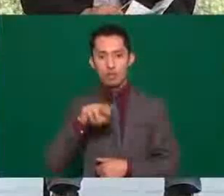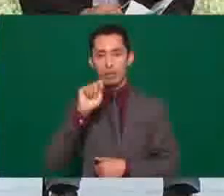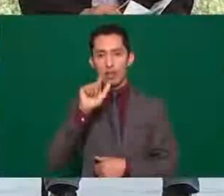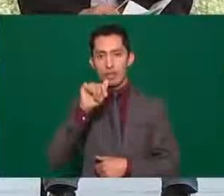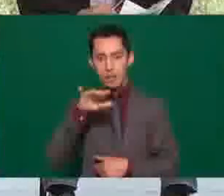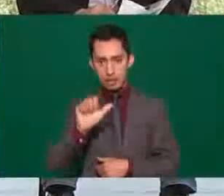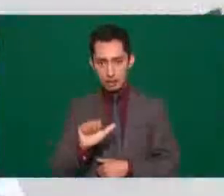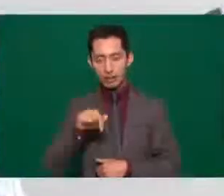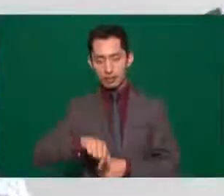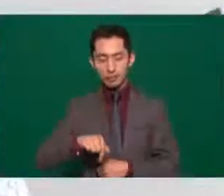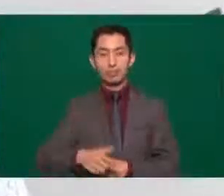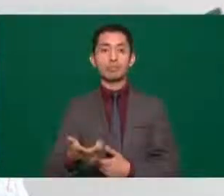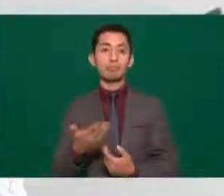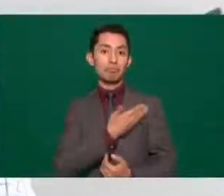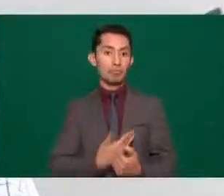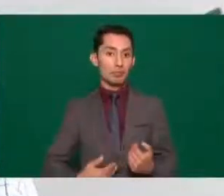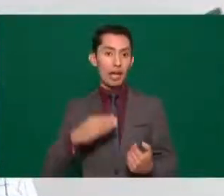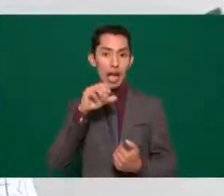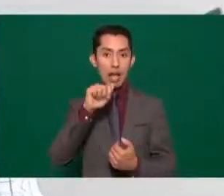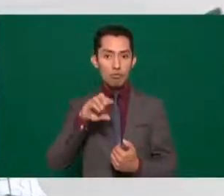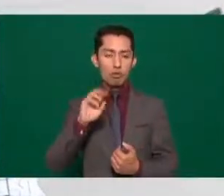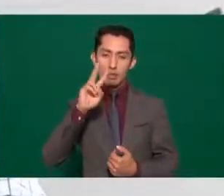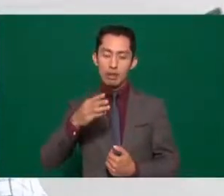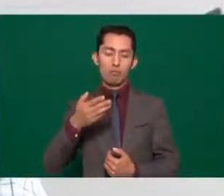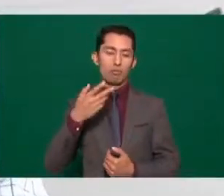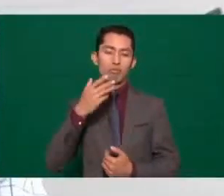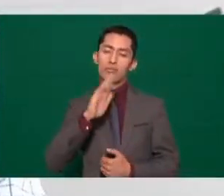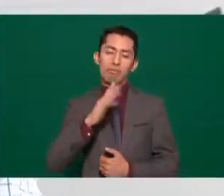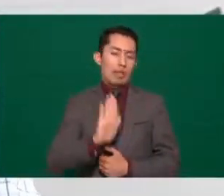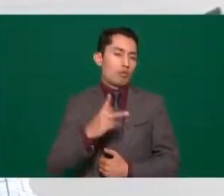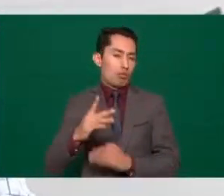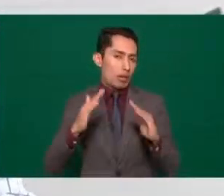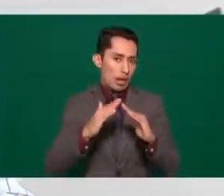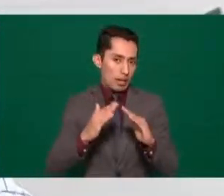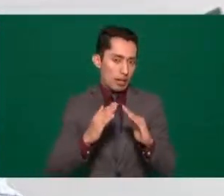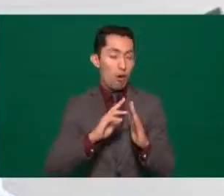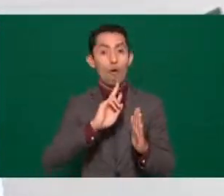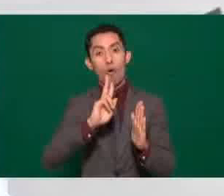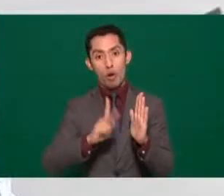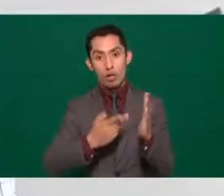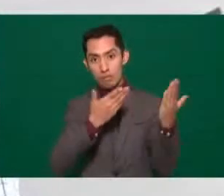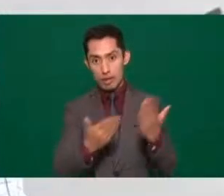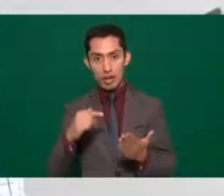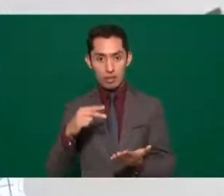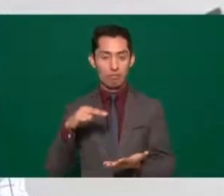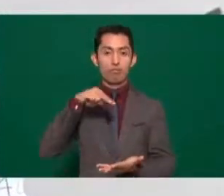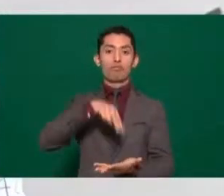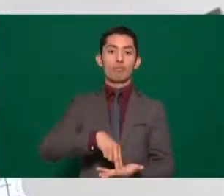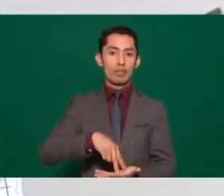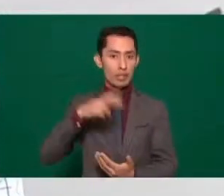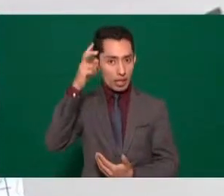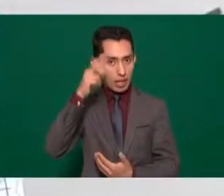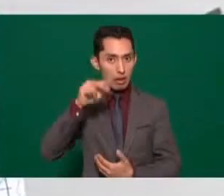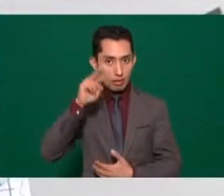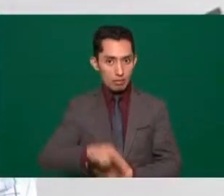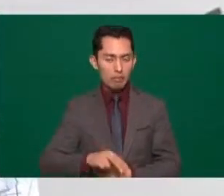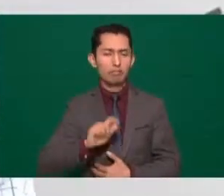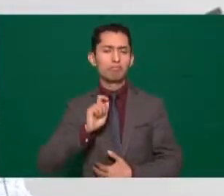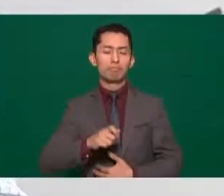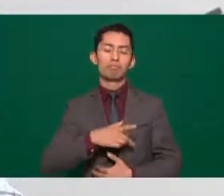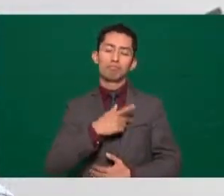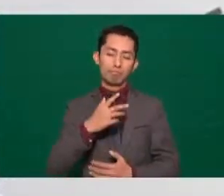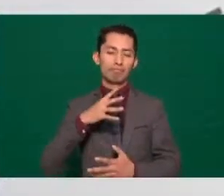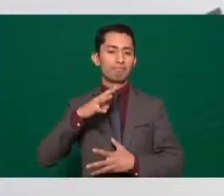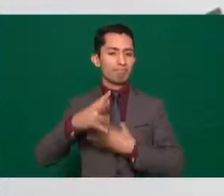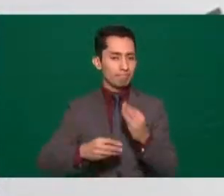presidente, bienvenido a su casa, que es Hidalgo. El tenerlo nuevamente en nuestro estado nos permite renovar fuerzas para